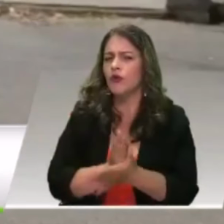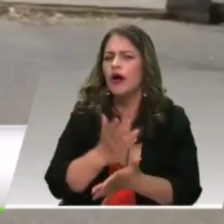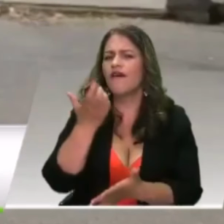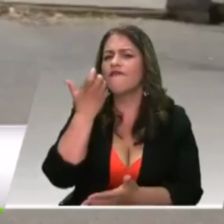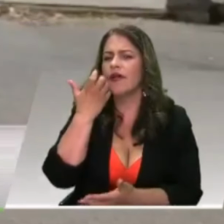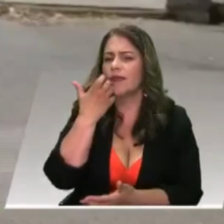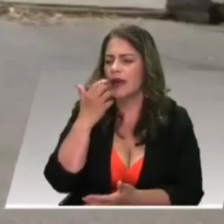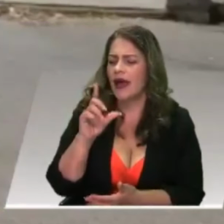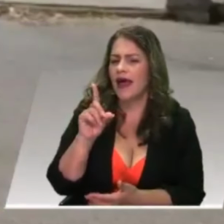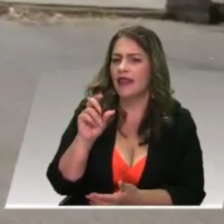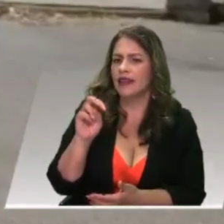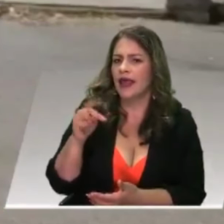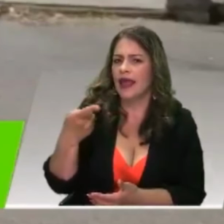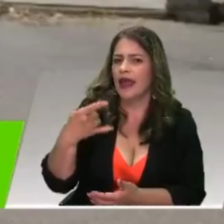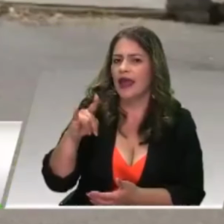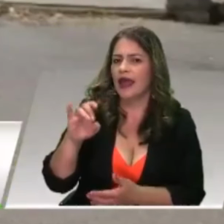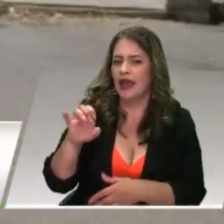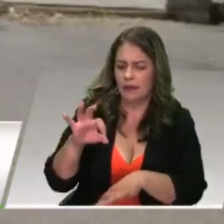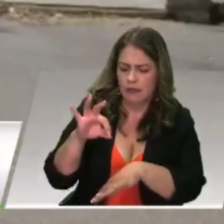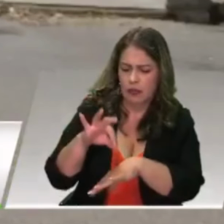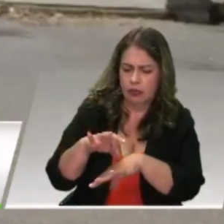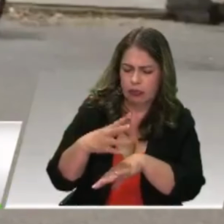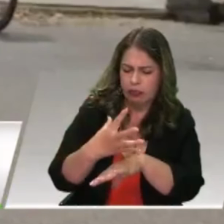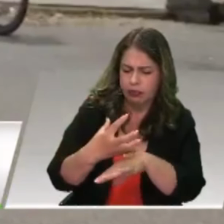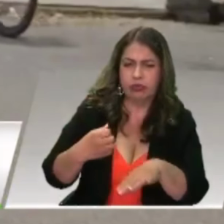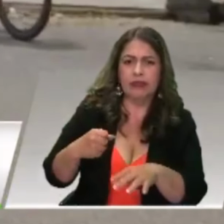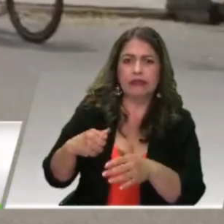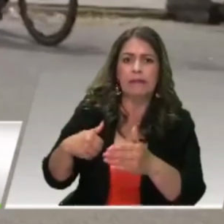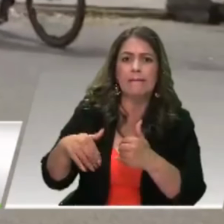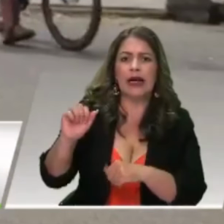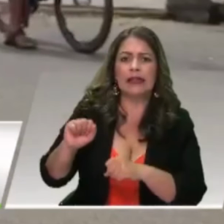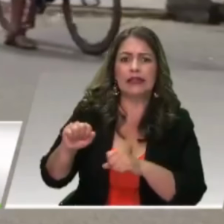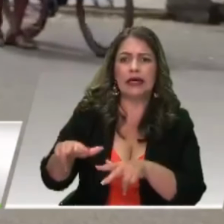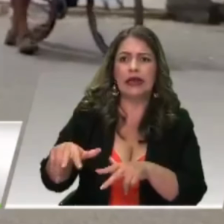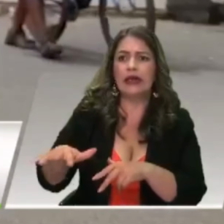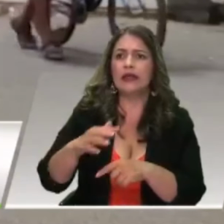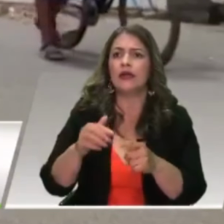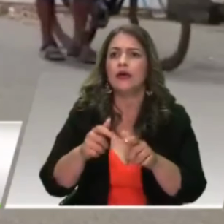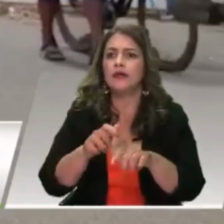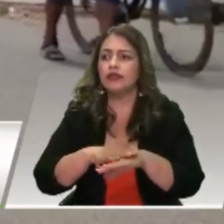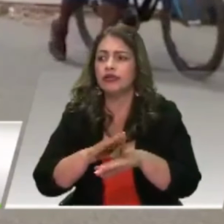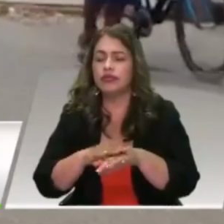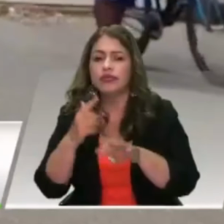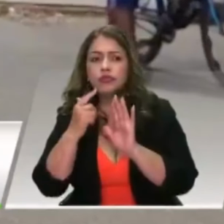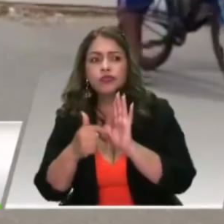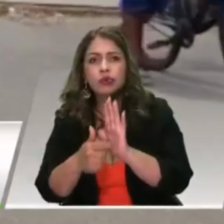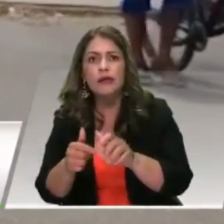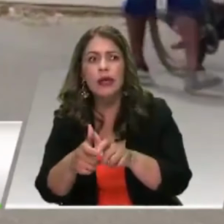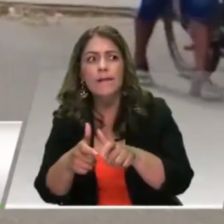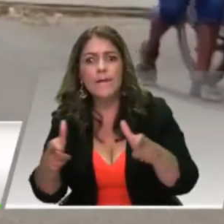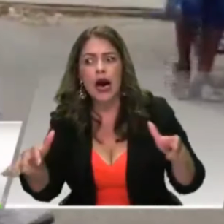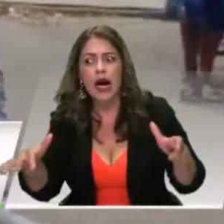autoridades de salud local han anunciado medidas y acciones para reducir esos indicadores que actualmente tienen